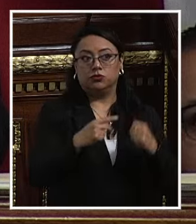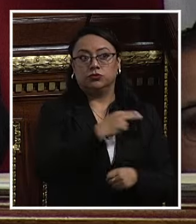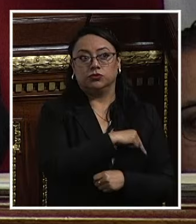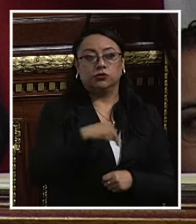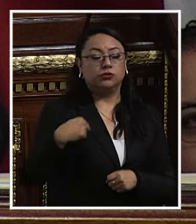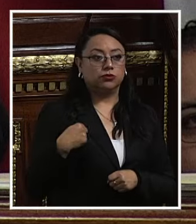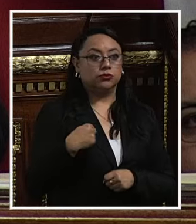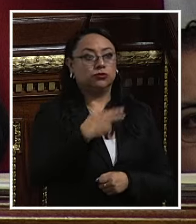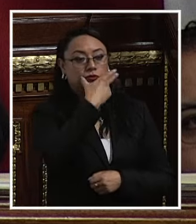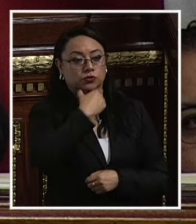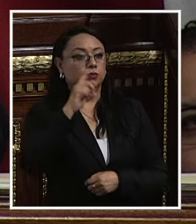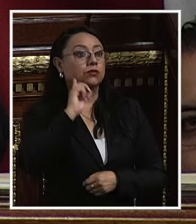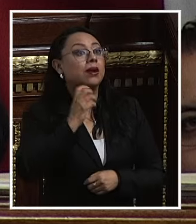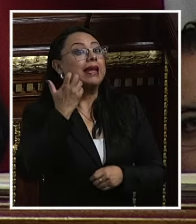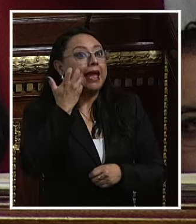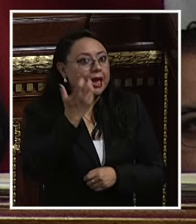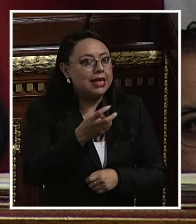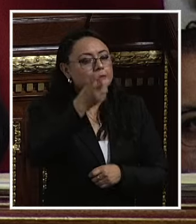a construir,